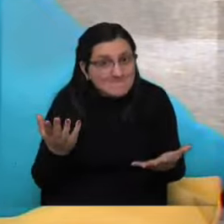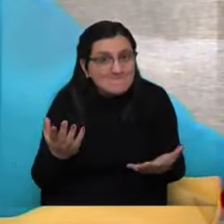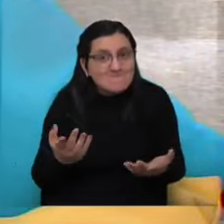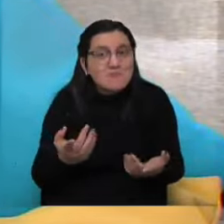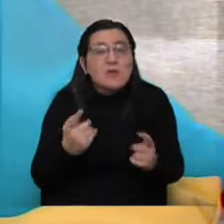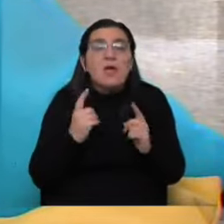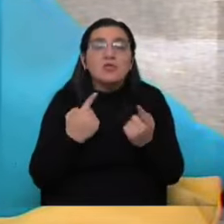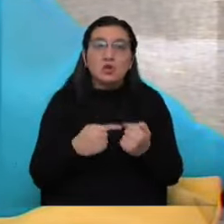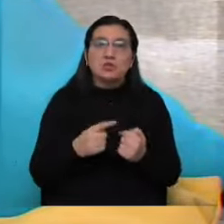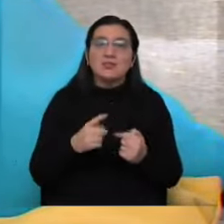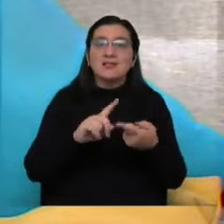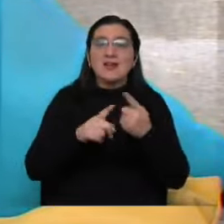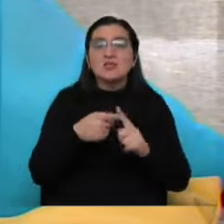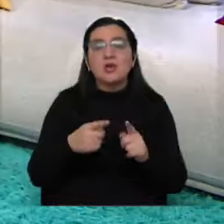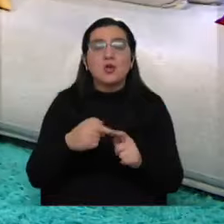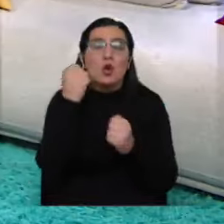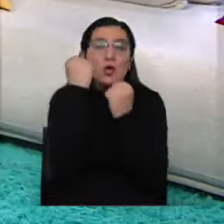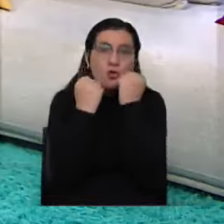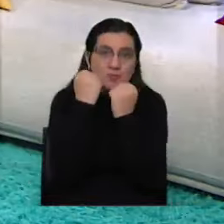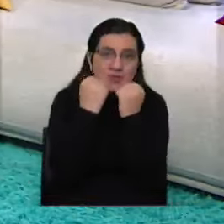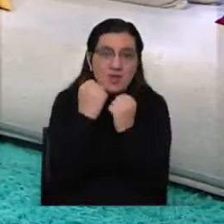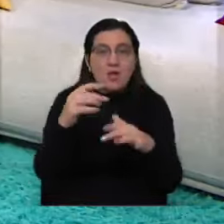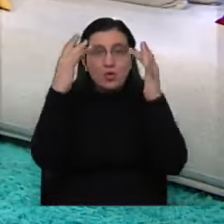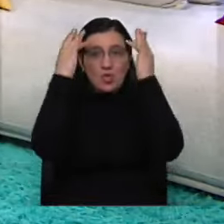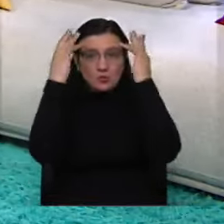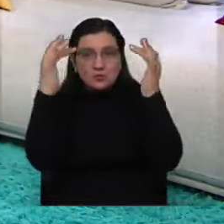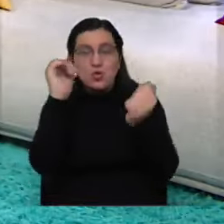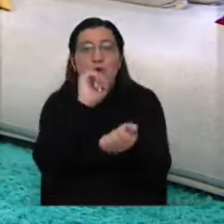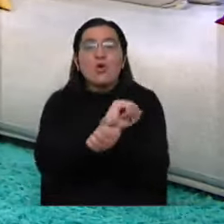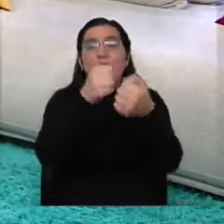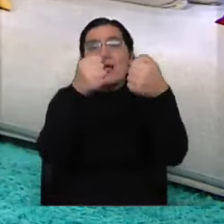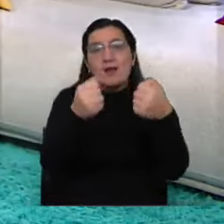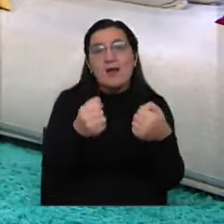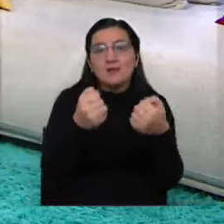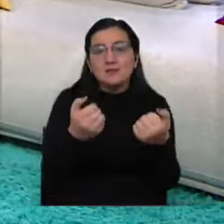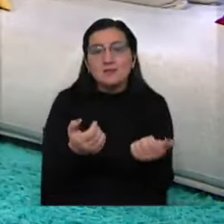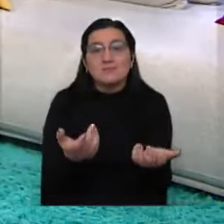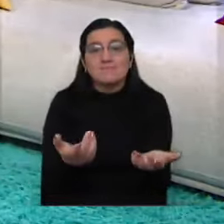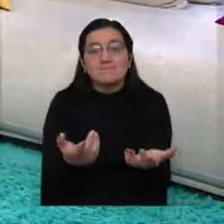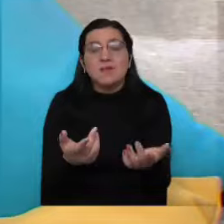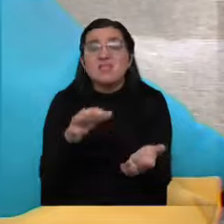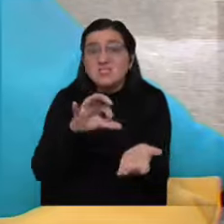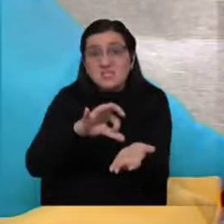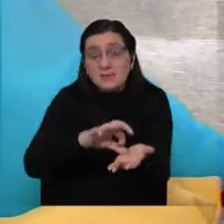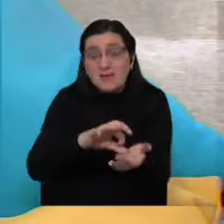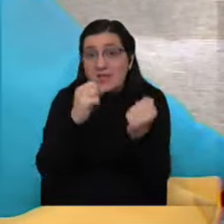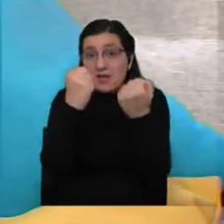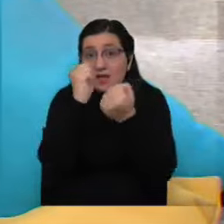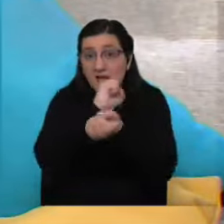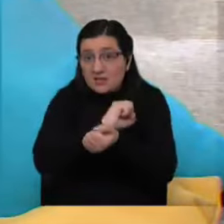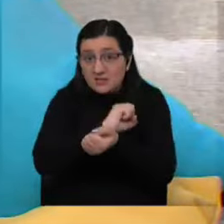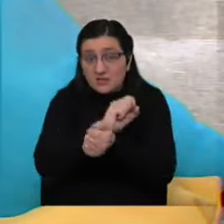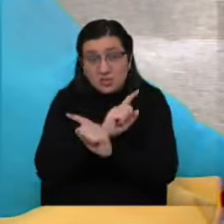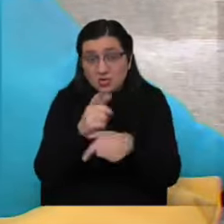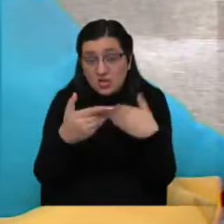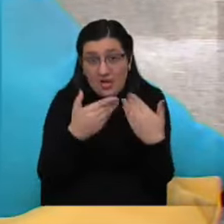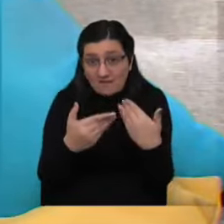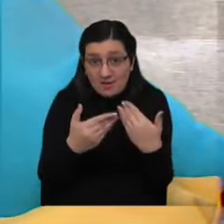economía tiene que ver con la educación tiene que ver con las cárceles con el sistema carcelario del que no se habla hay muchas maneras de combatir el